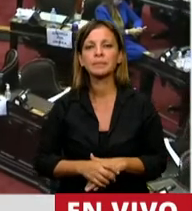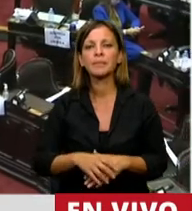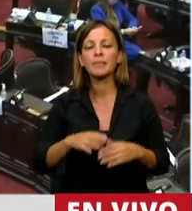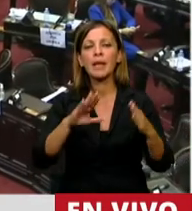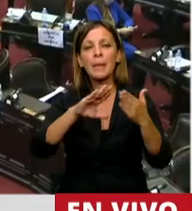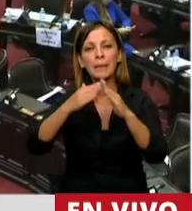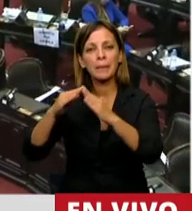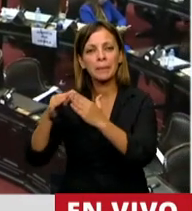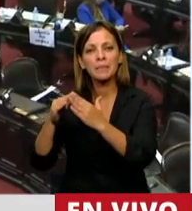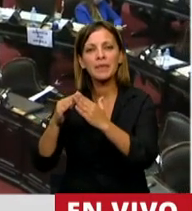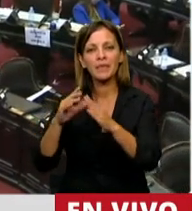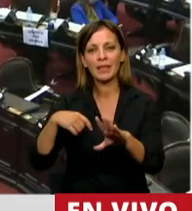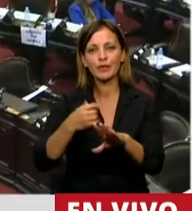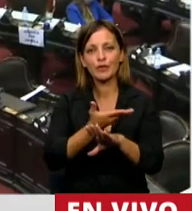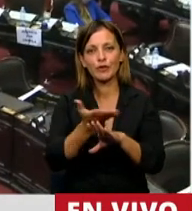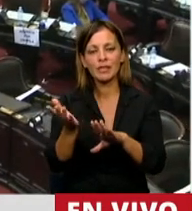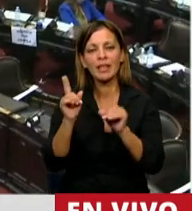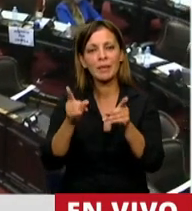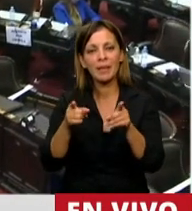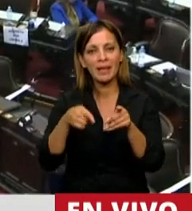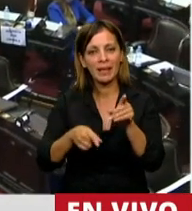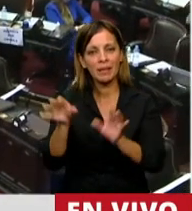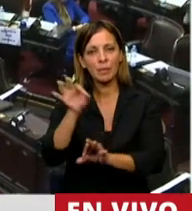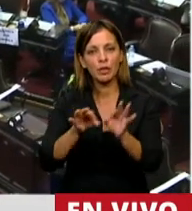social, al proyecto se agrega una serie de